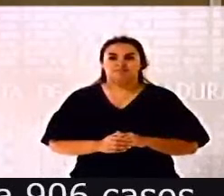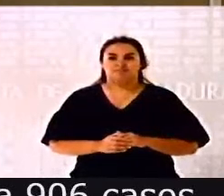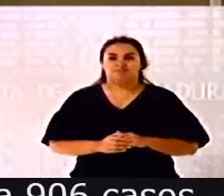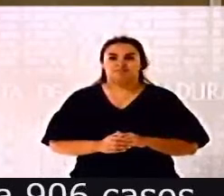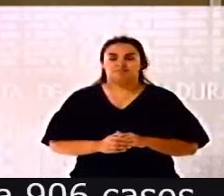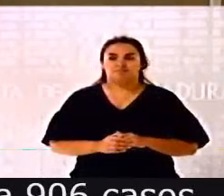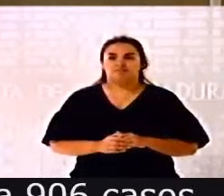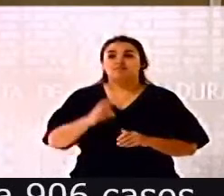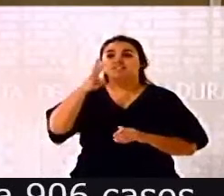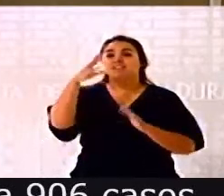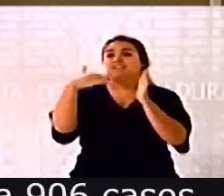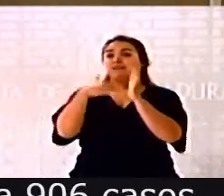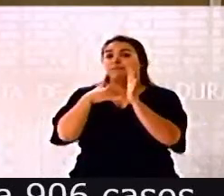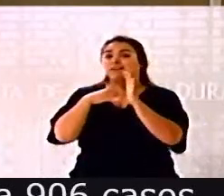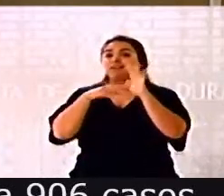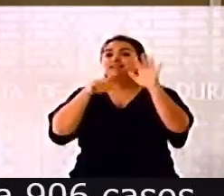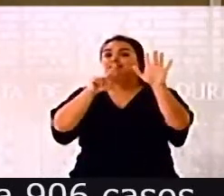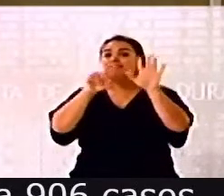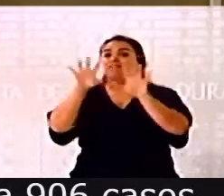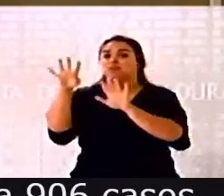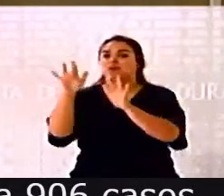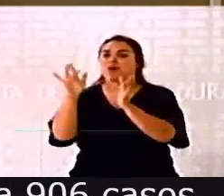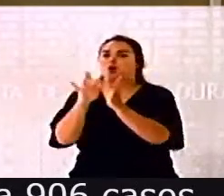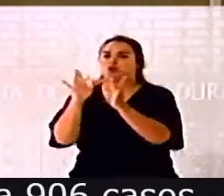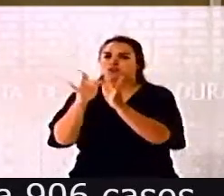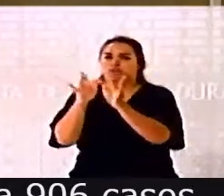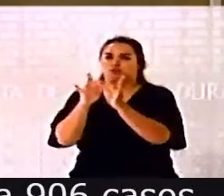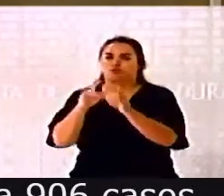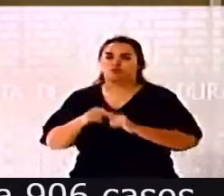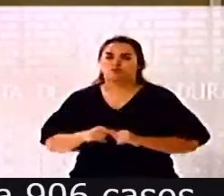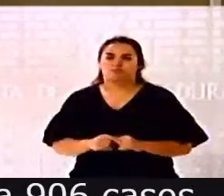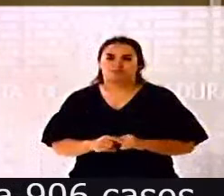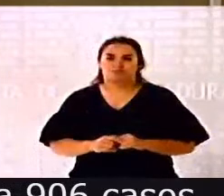y a 3.069 contactos.